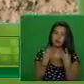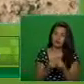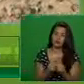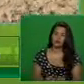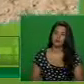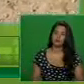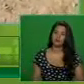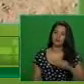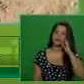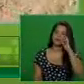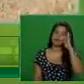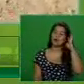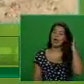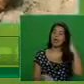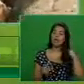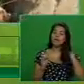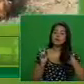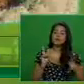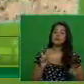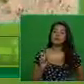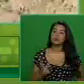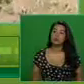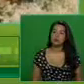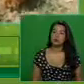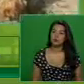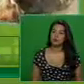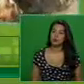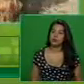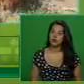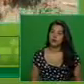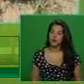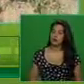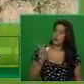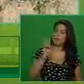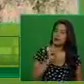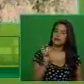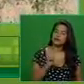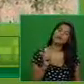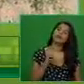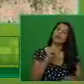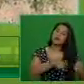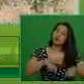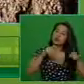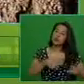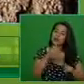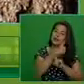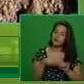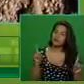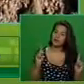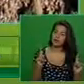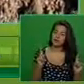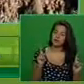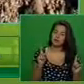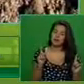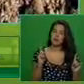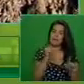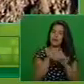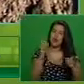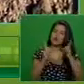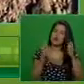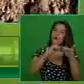la agricultura en nuestros países es bastante diferente una de otra, hay unos problemas que son